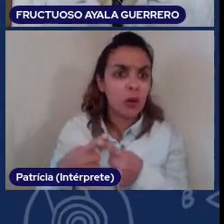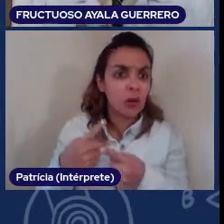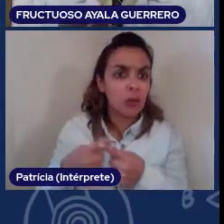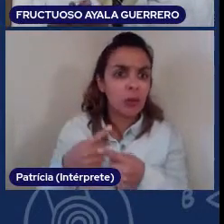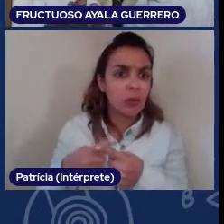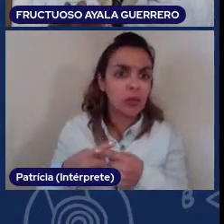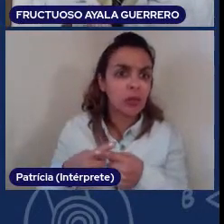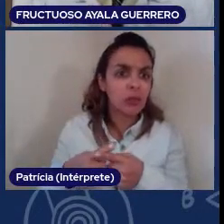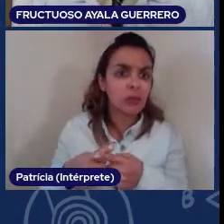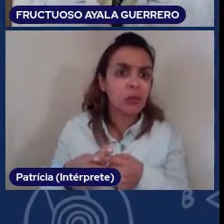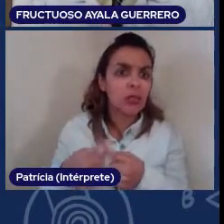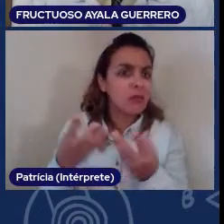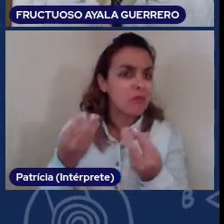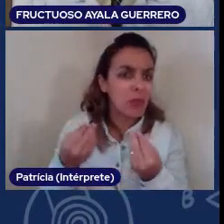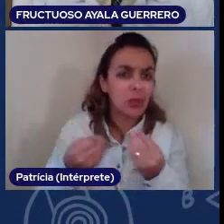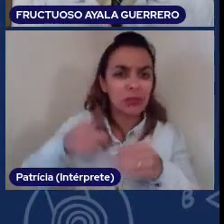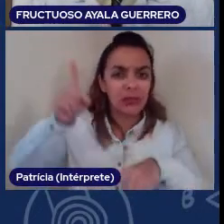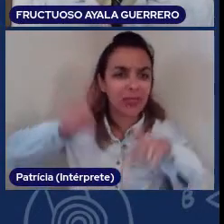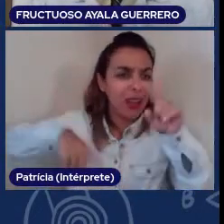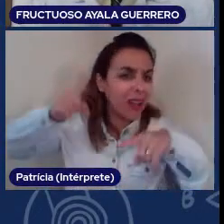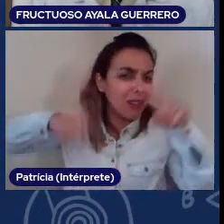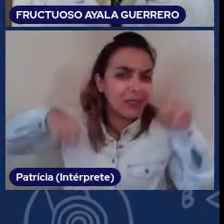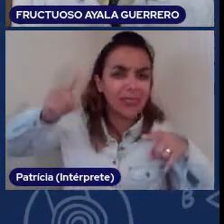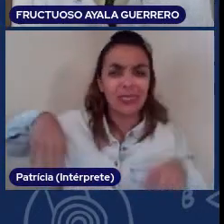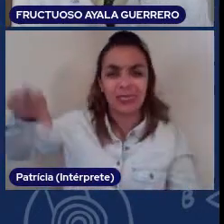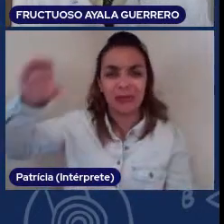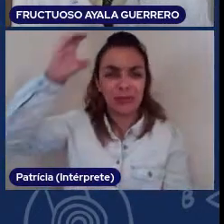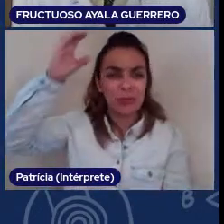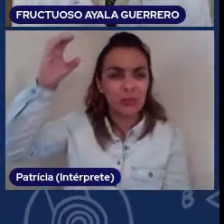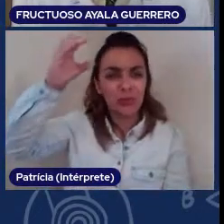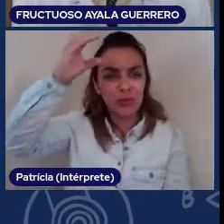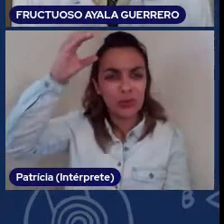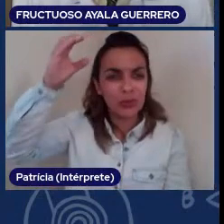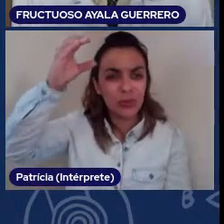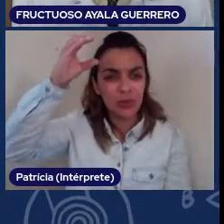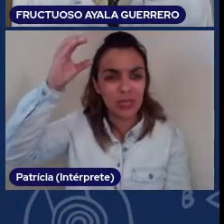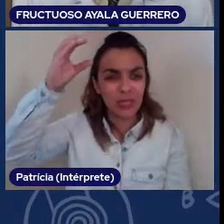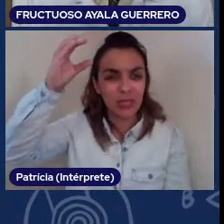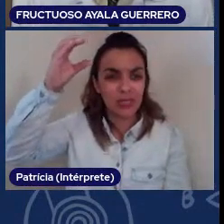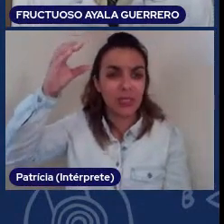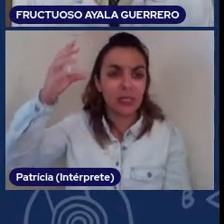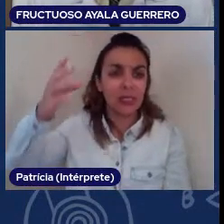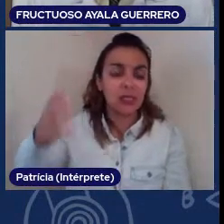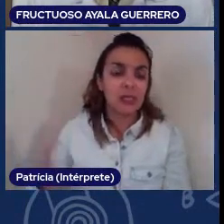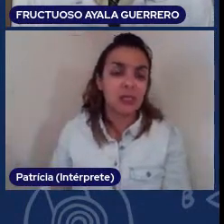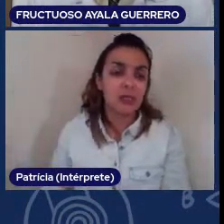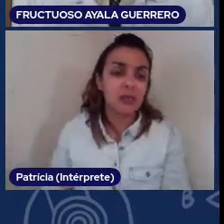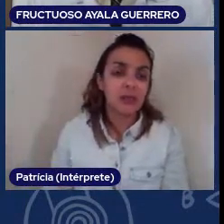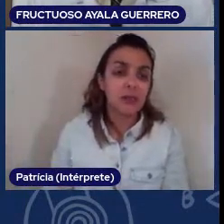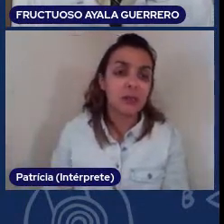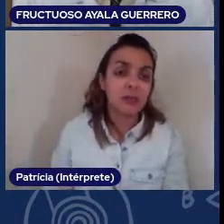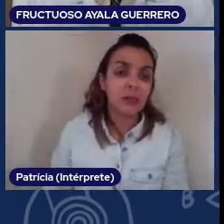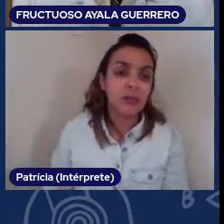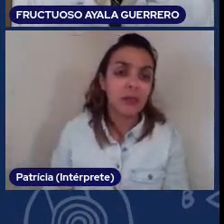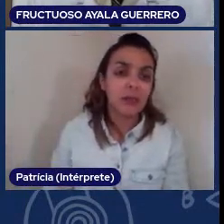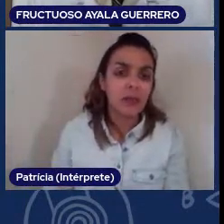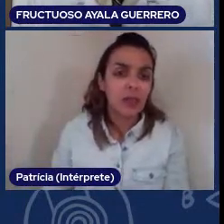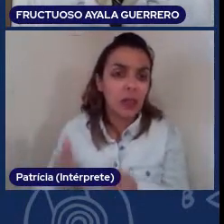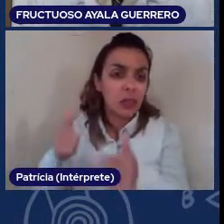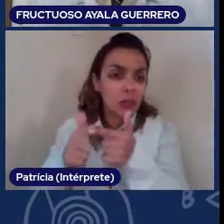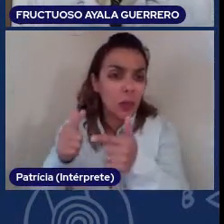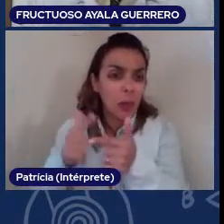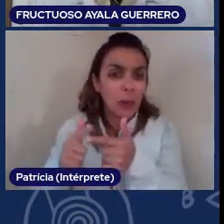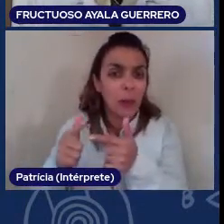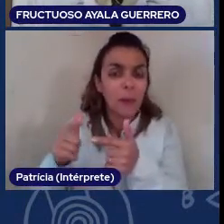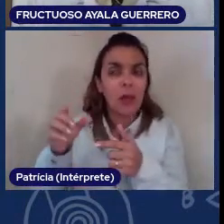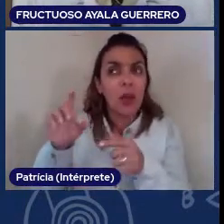tantas alteraciones neurológicas. Se dieron cuenta que en el transcurso del desarrollo cerebral pues hay muchísimas